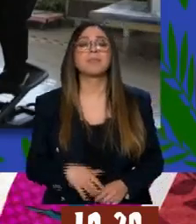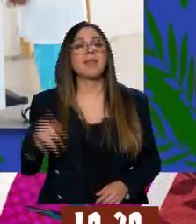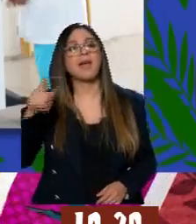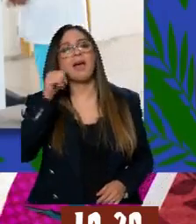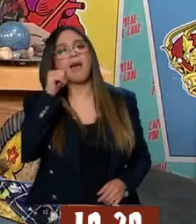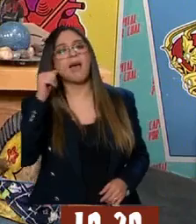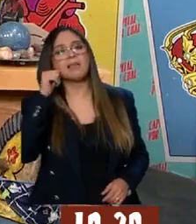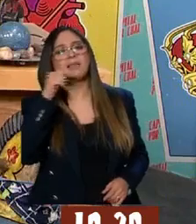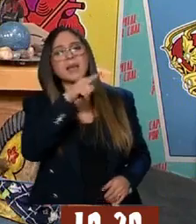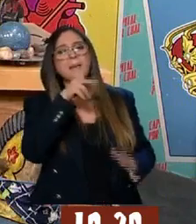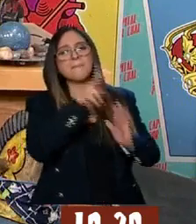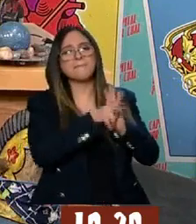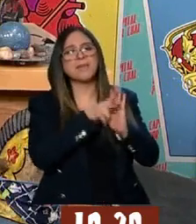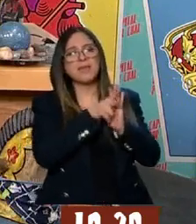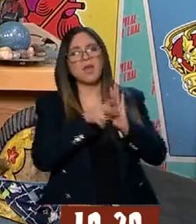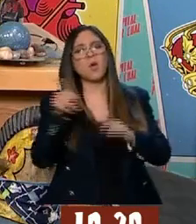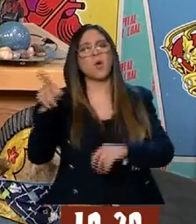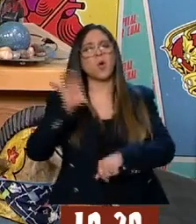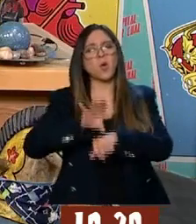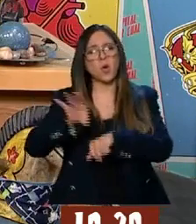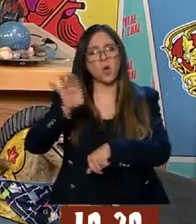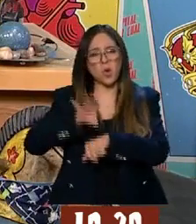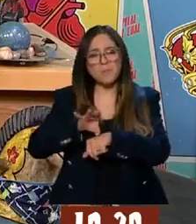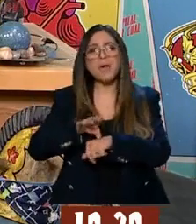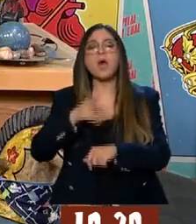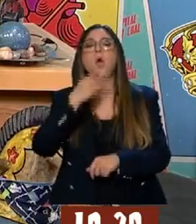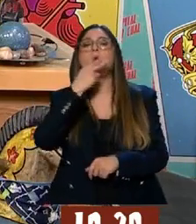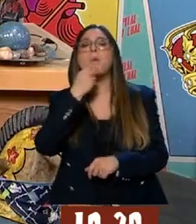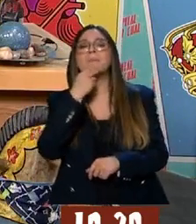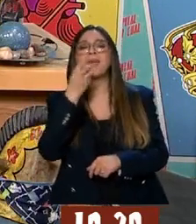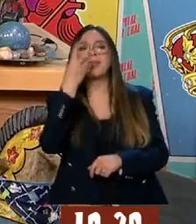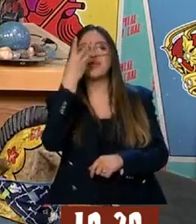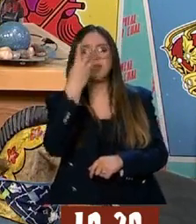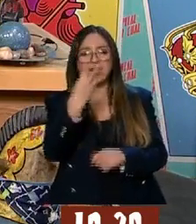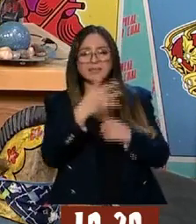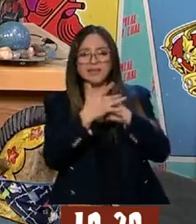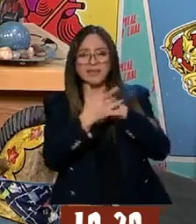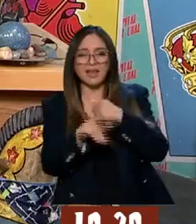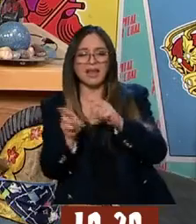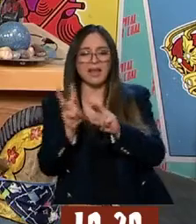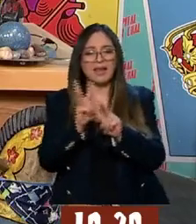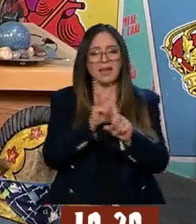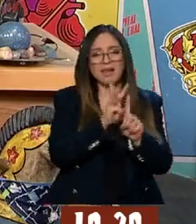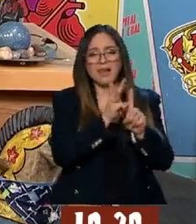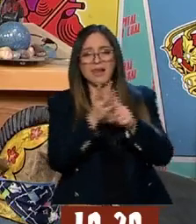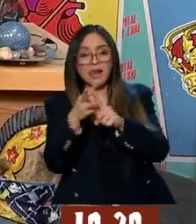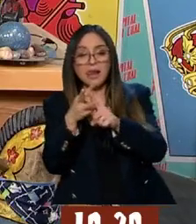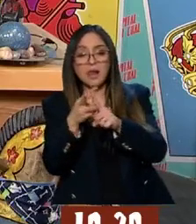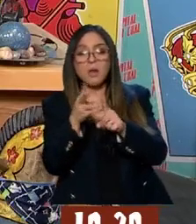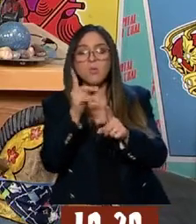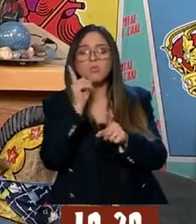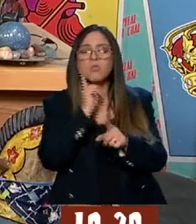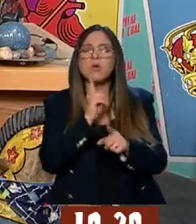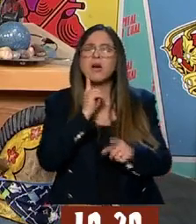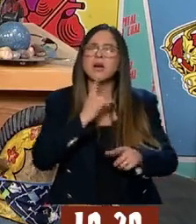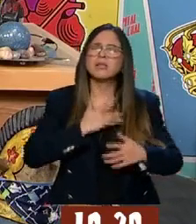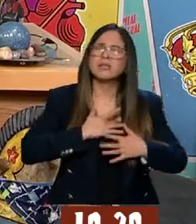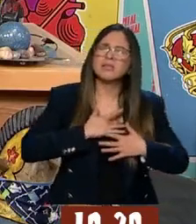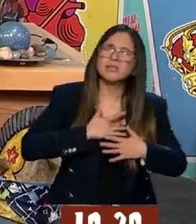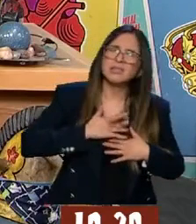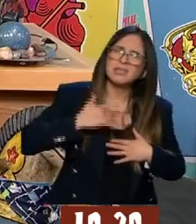que le bailaron 3 strippers, es real, es neto, y le dio el infarto ahí en pleno baile a la señora. Sé que estamos hablando